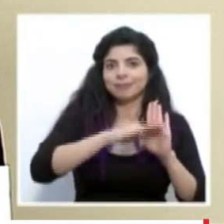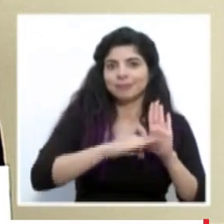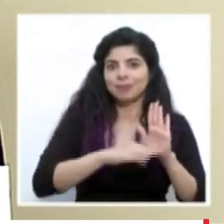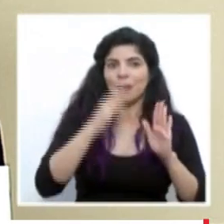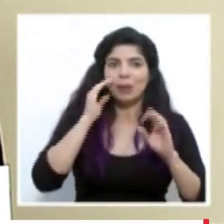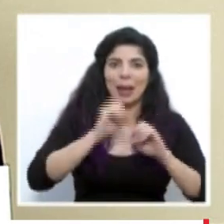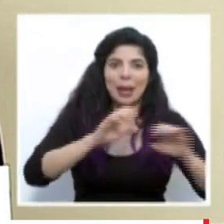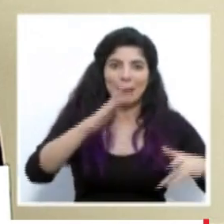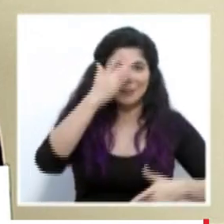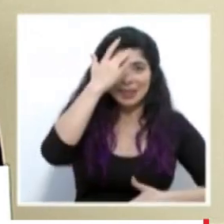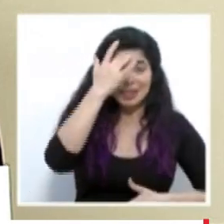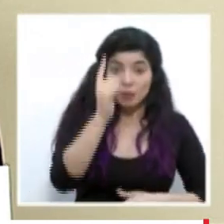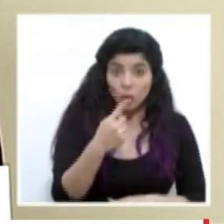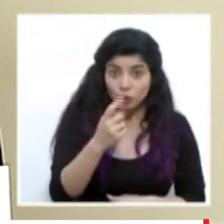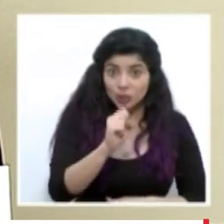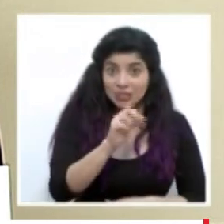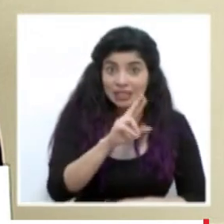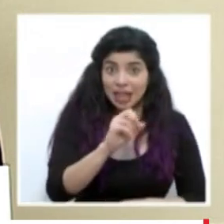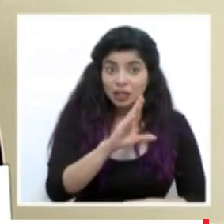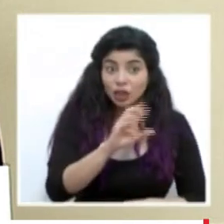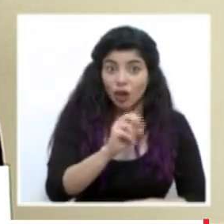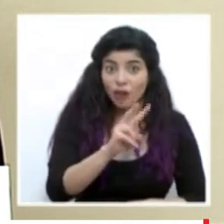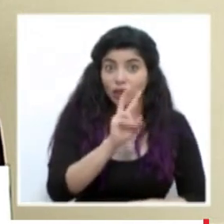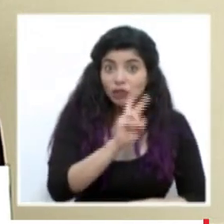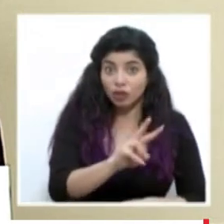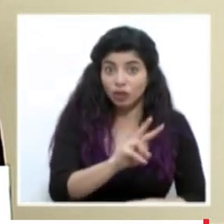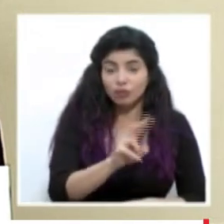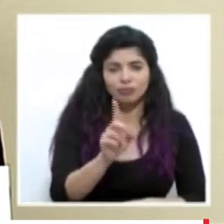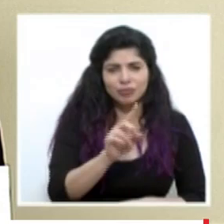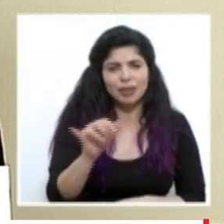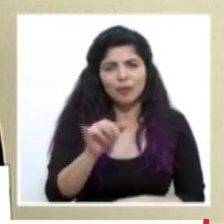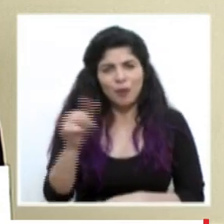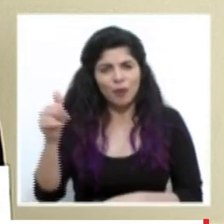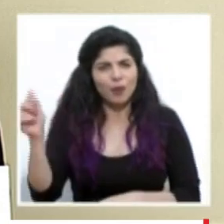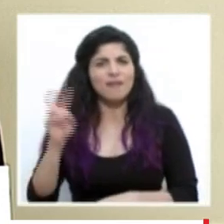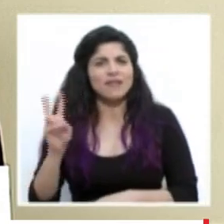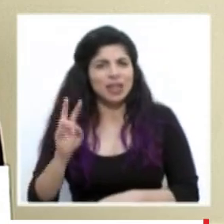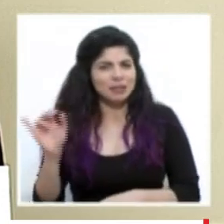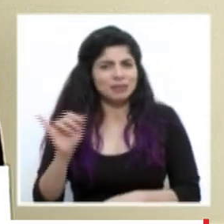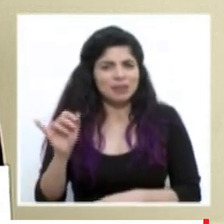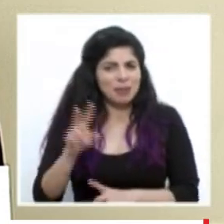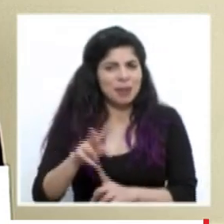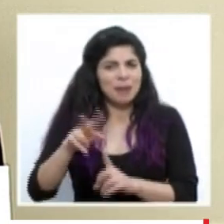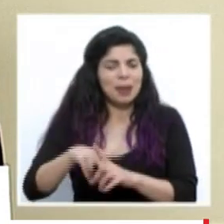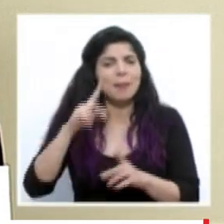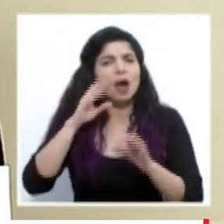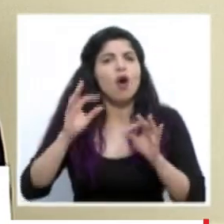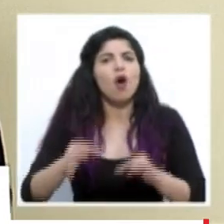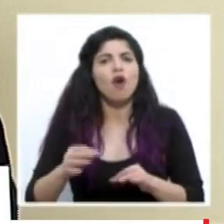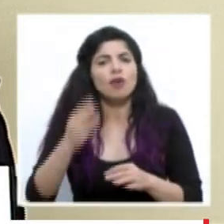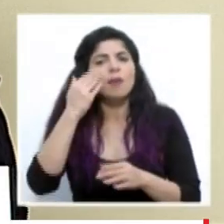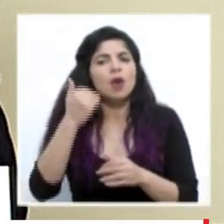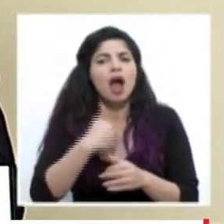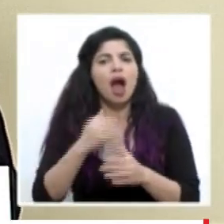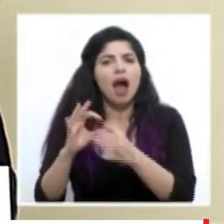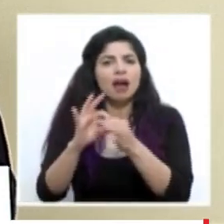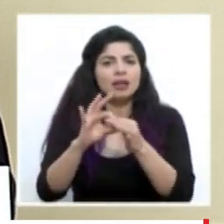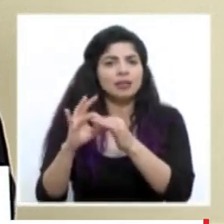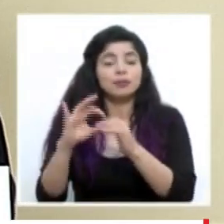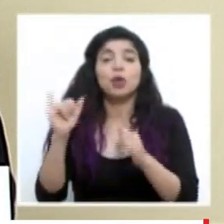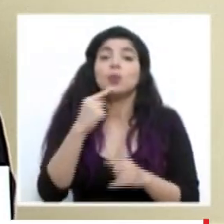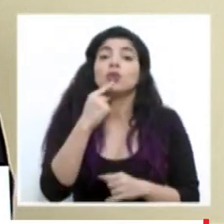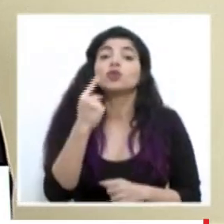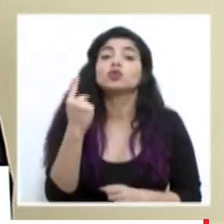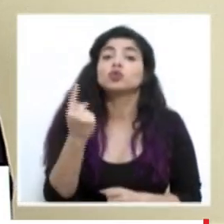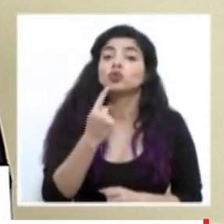una epidemia, no solamente por SARS-CoV-2, por otros virus, se toman esas medidas de confirmación por nexo. Como indicaba, solo